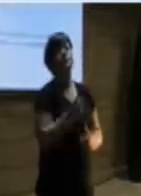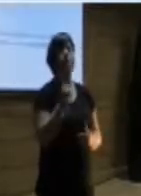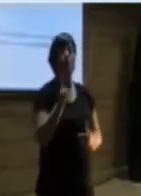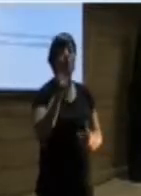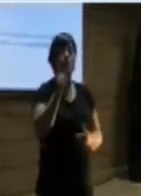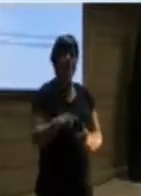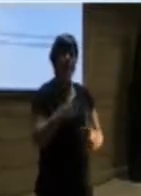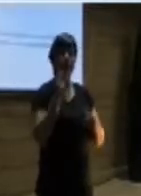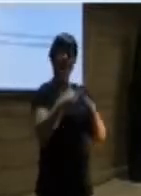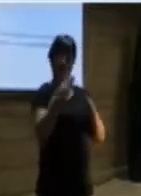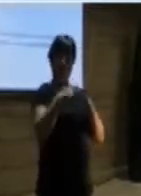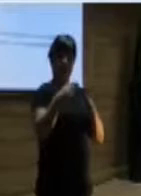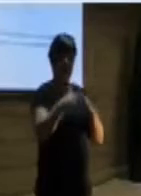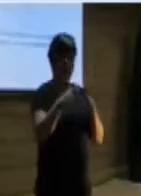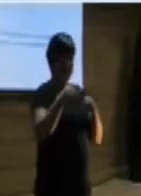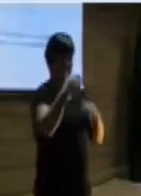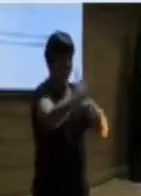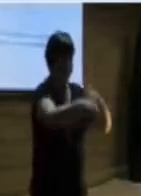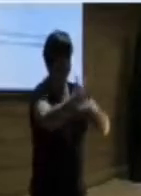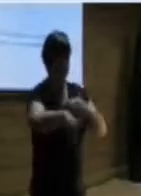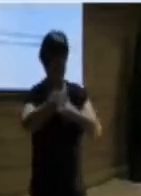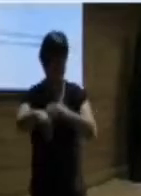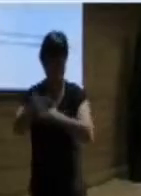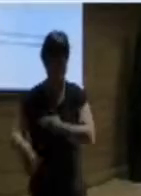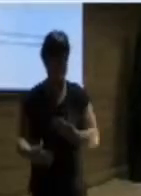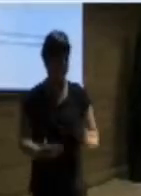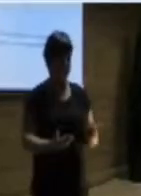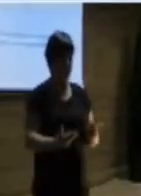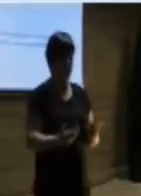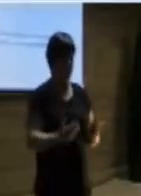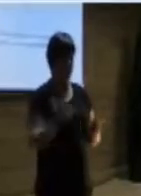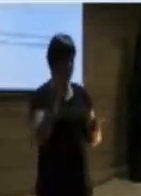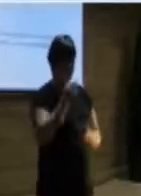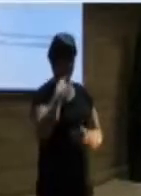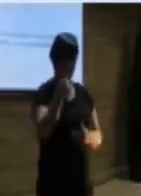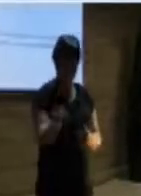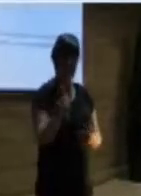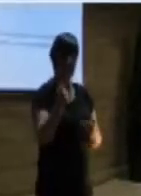actividades. ¿Ha tenido usted que decirle a su familiar enfermo que deje